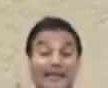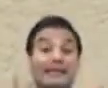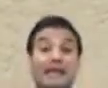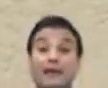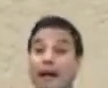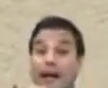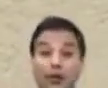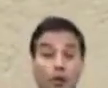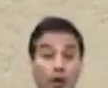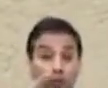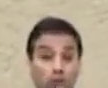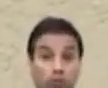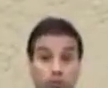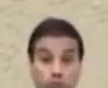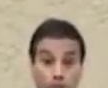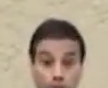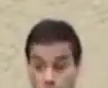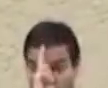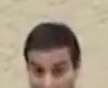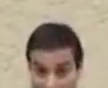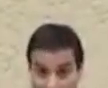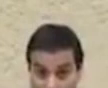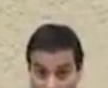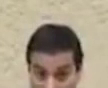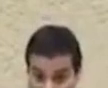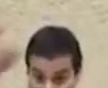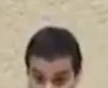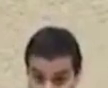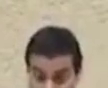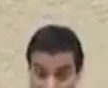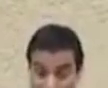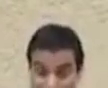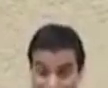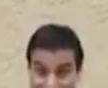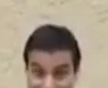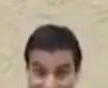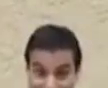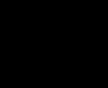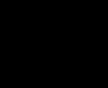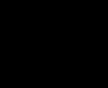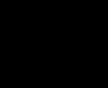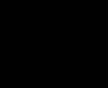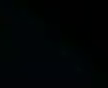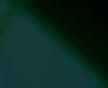cosas. Gracias por informarse en Toño el Subterráneo 4T. Toño el